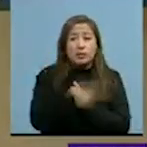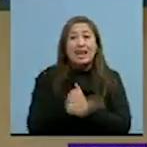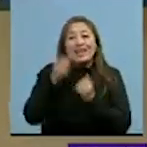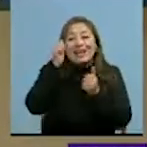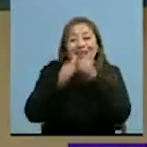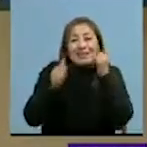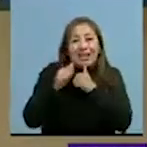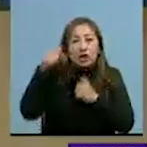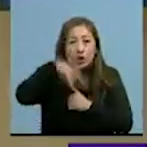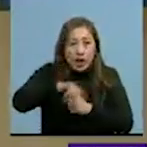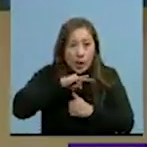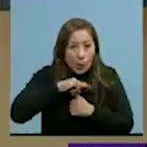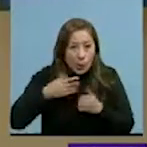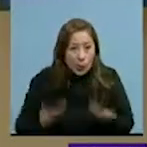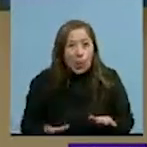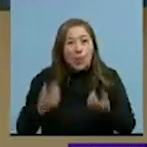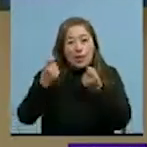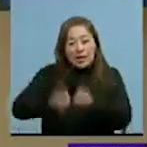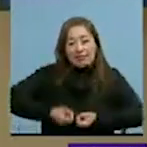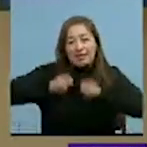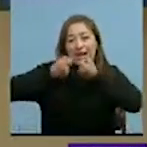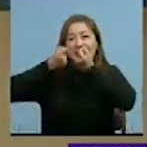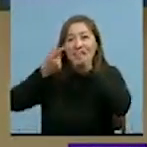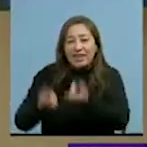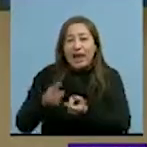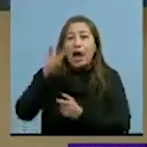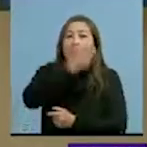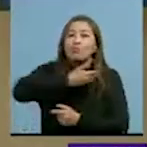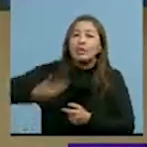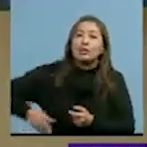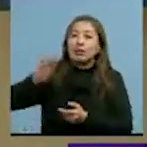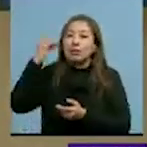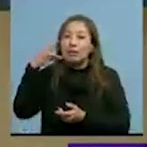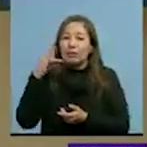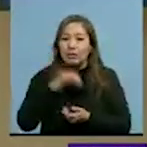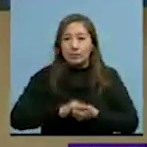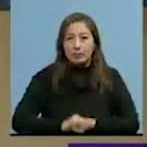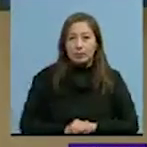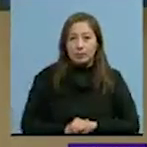en la historia, Jujuy hace esta declaración a un presidente de Bolivia.